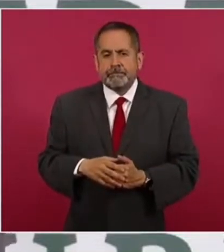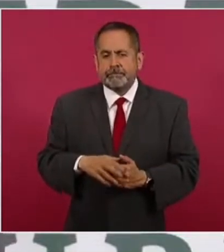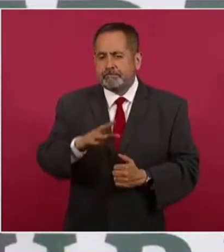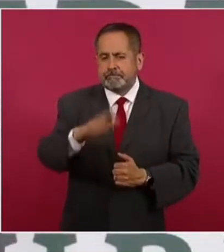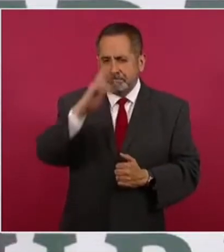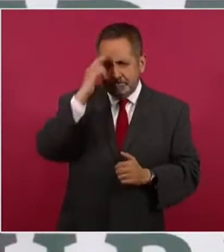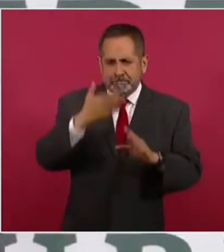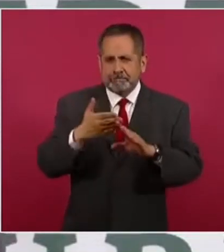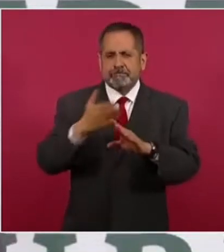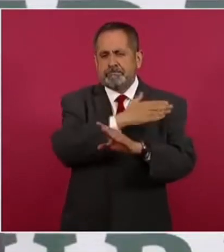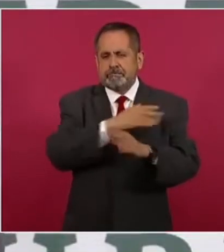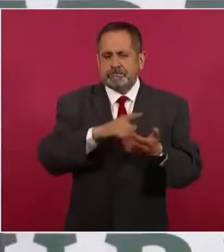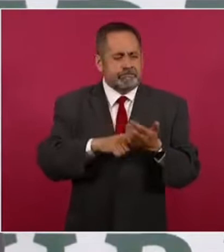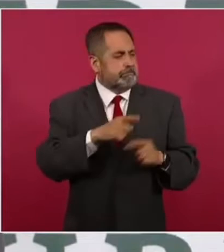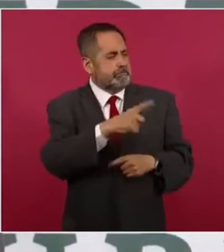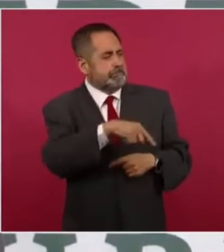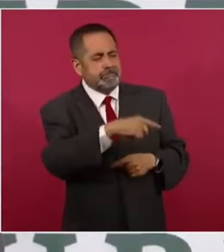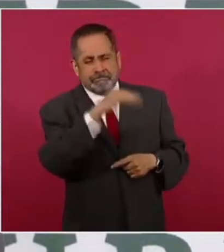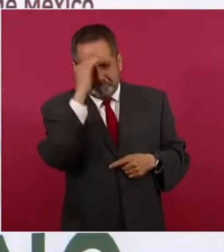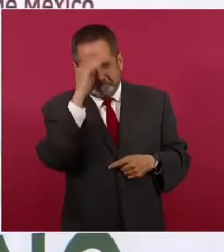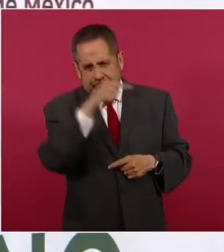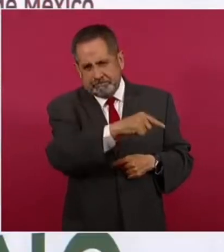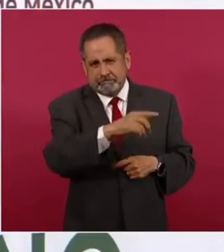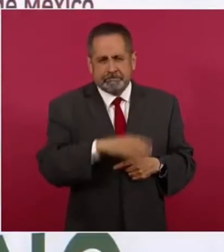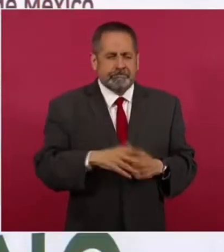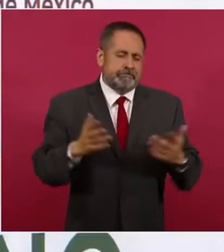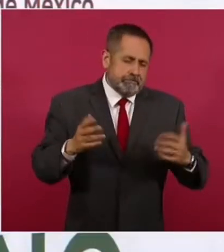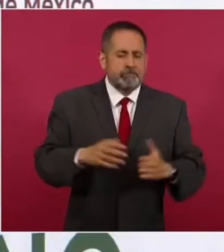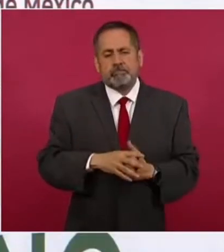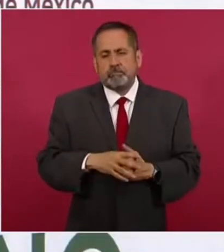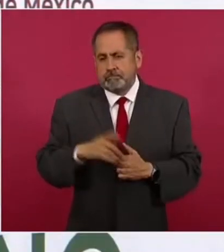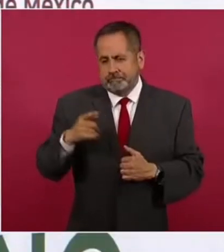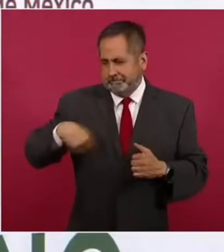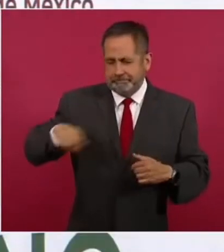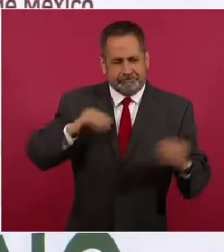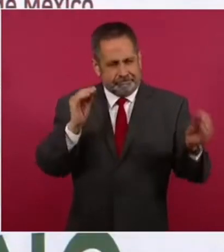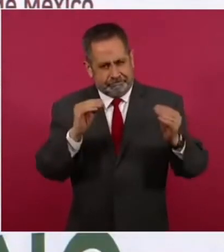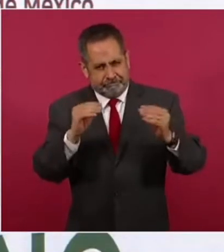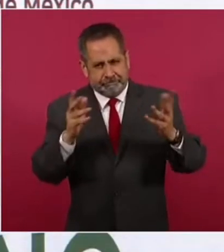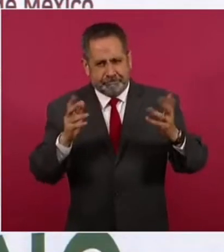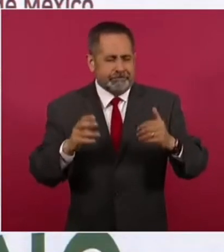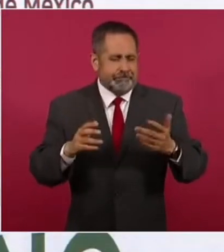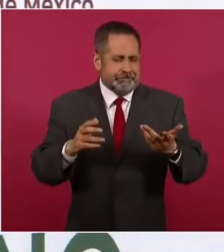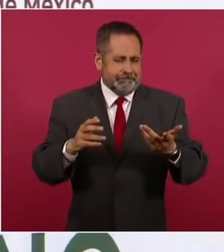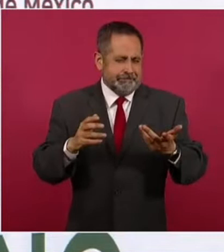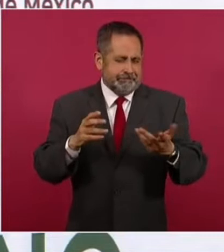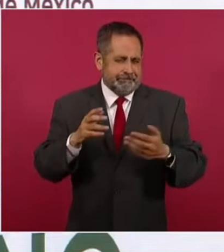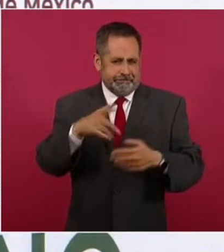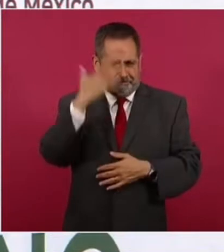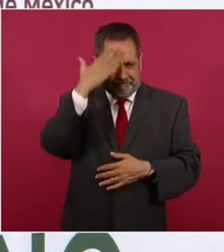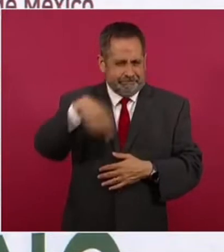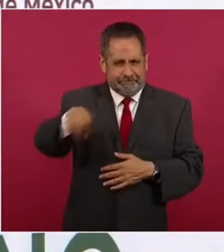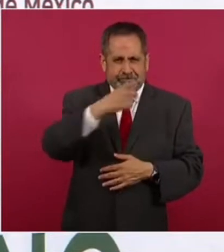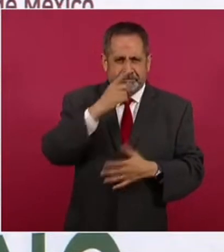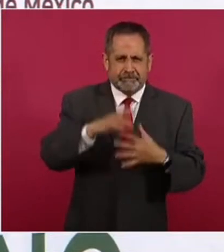antes y ahora en el debate, y eso como se dice coloquialmente